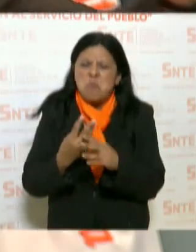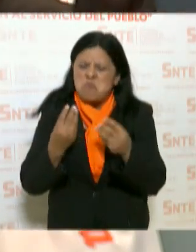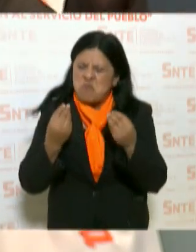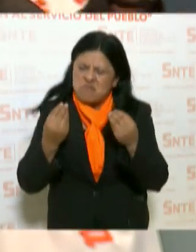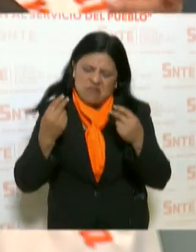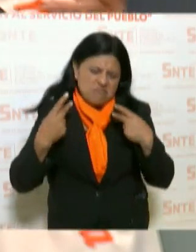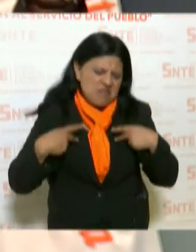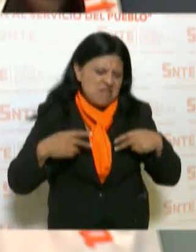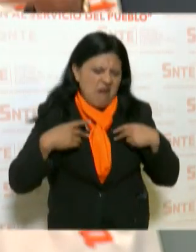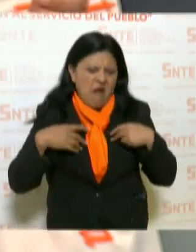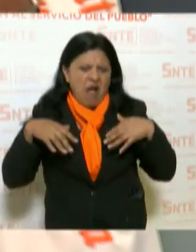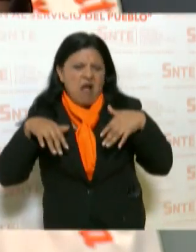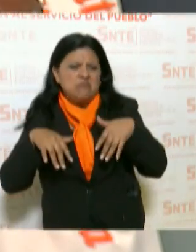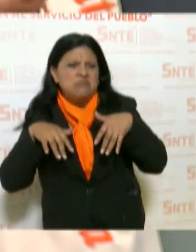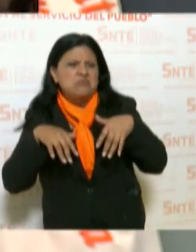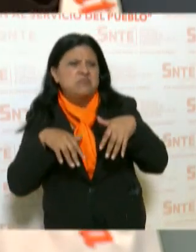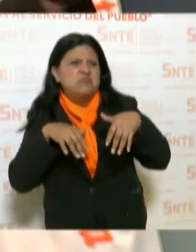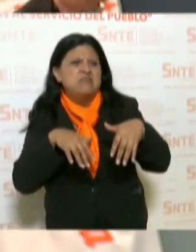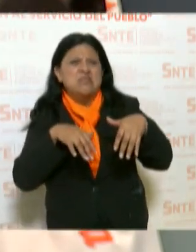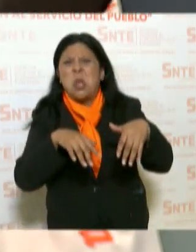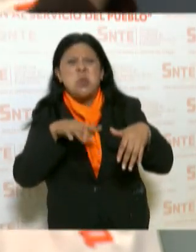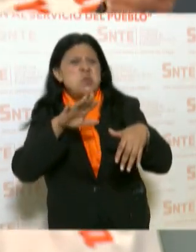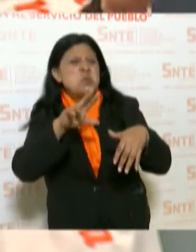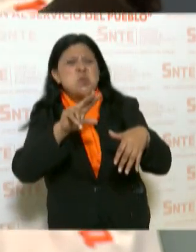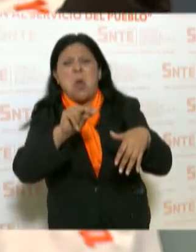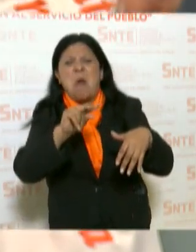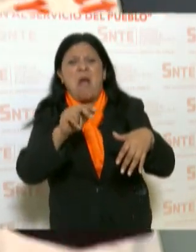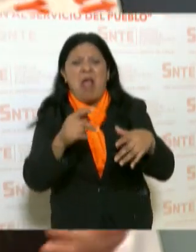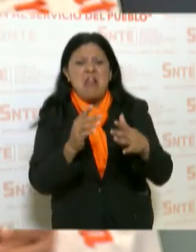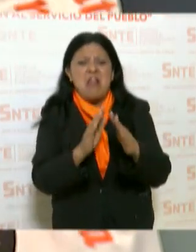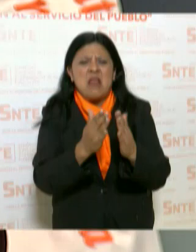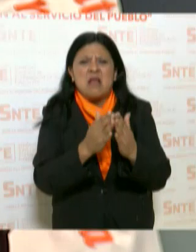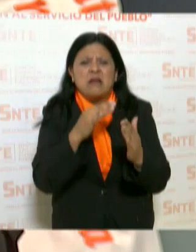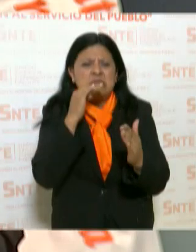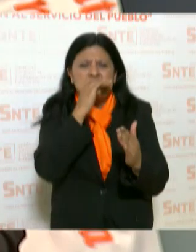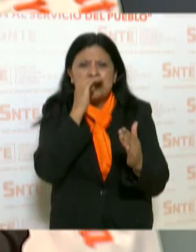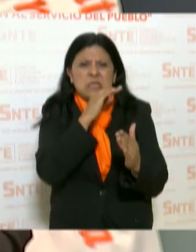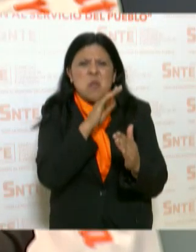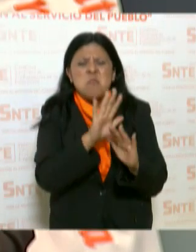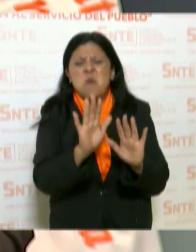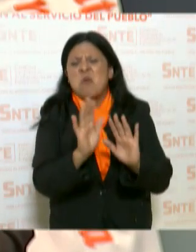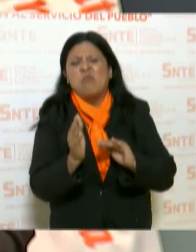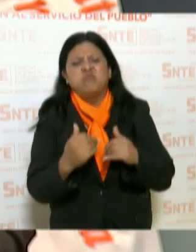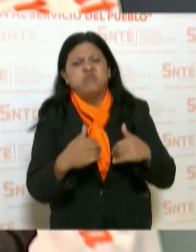manifestaciones en contra de los libros de texto.